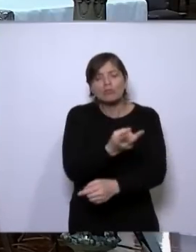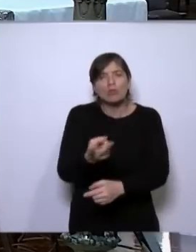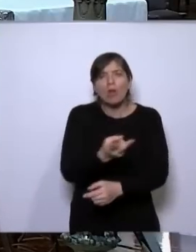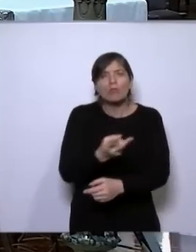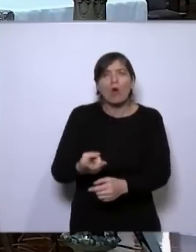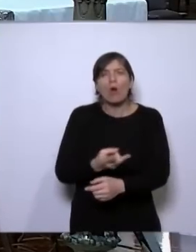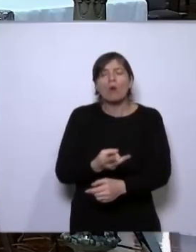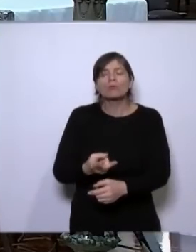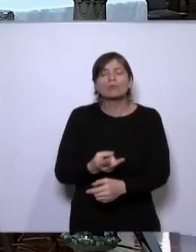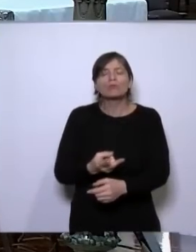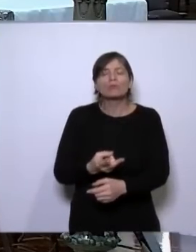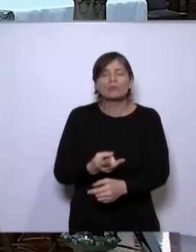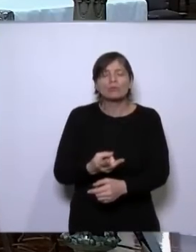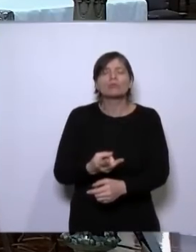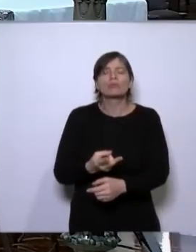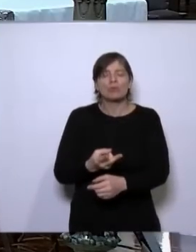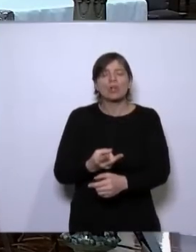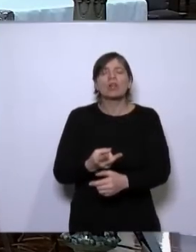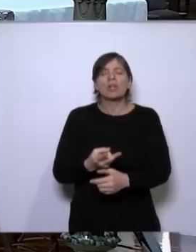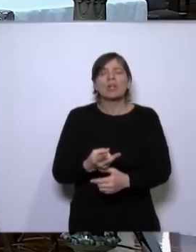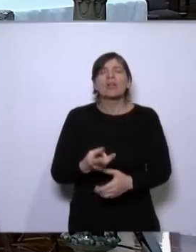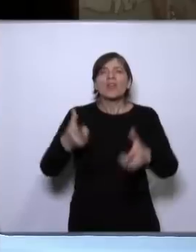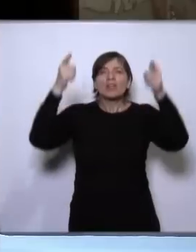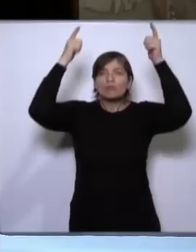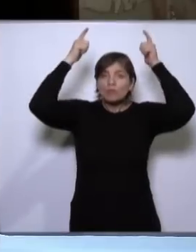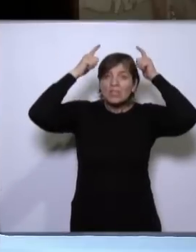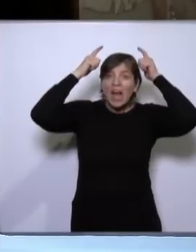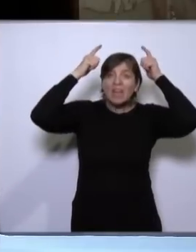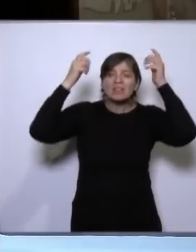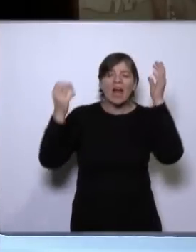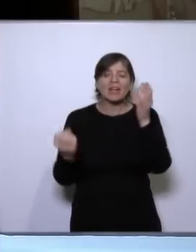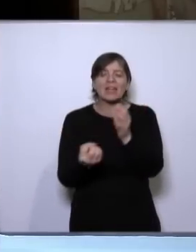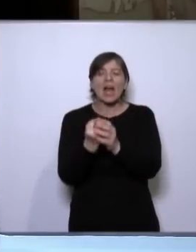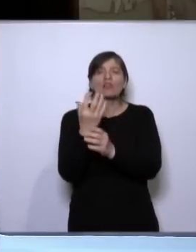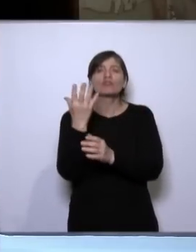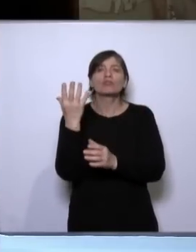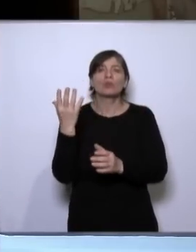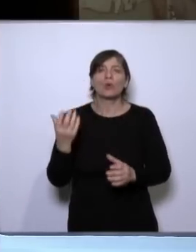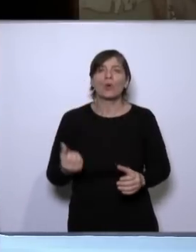continuación de su santa